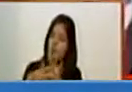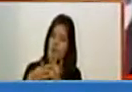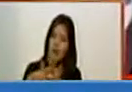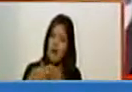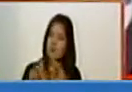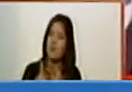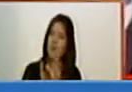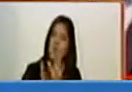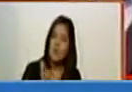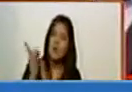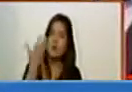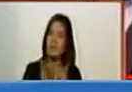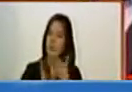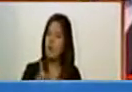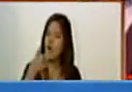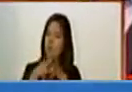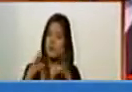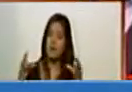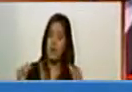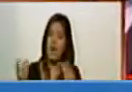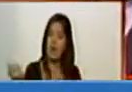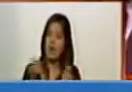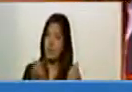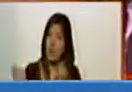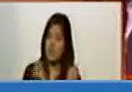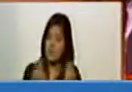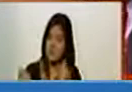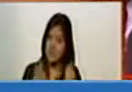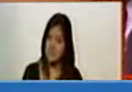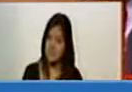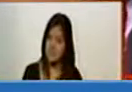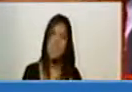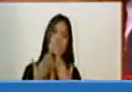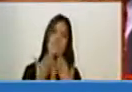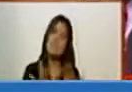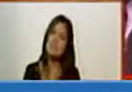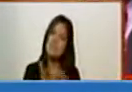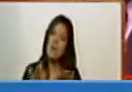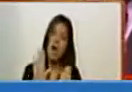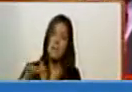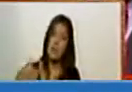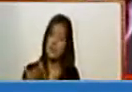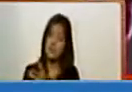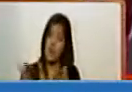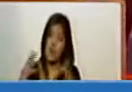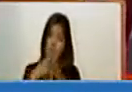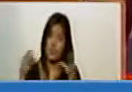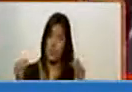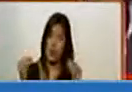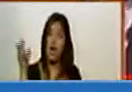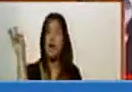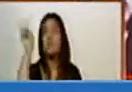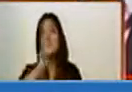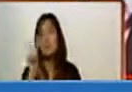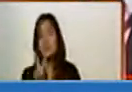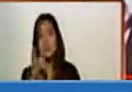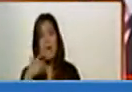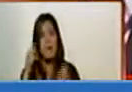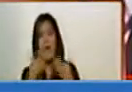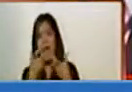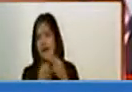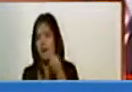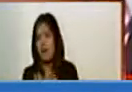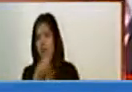del crecimiento de nuestras economías. Quiero agradecer todo el apoyo que Venezuela, en medio de una guerra